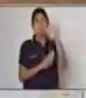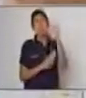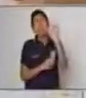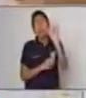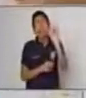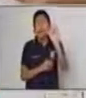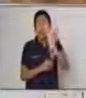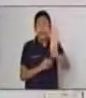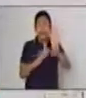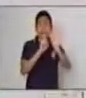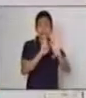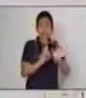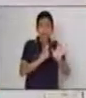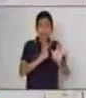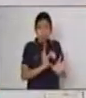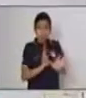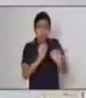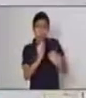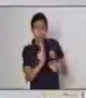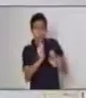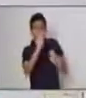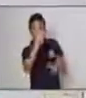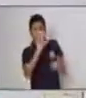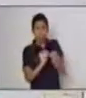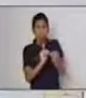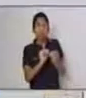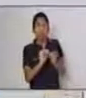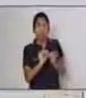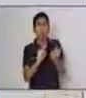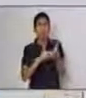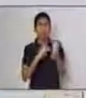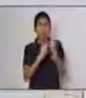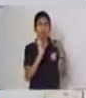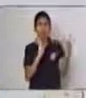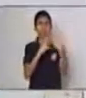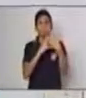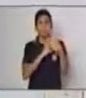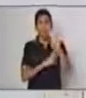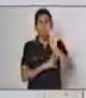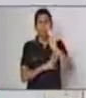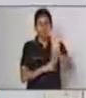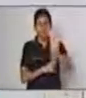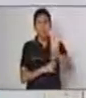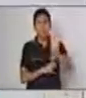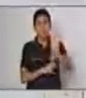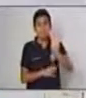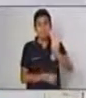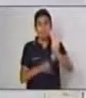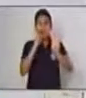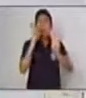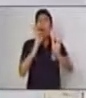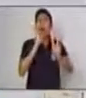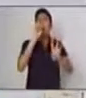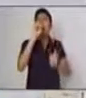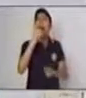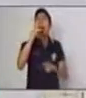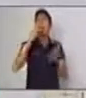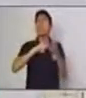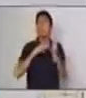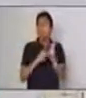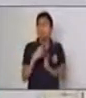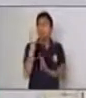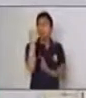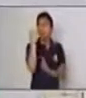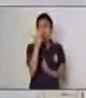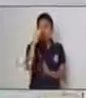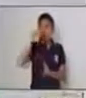9, 12 y 15 son todos múltiplos de 3. Entonces, ahí viene la palabra múltiplo. Estamos buscando